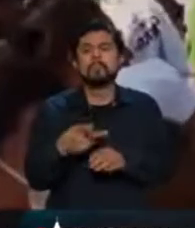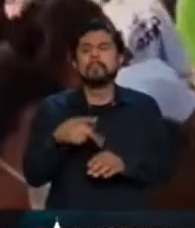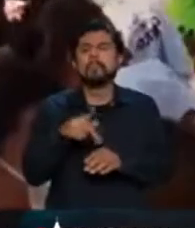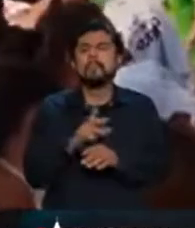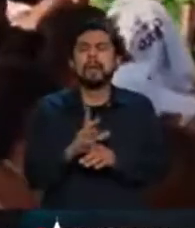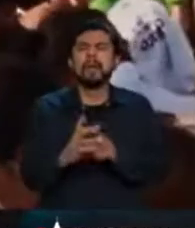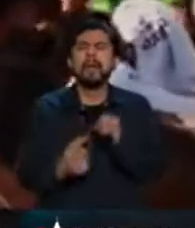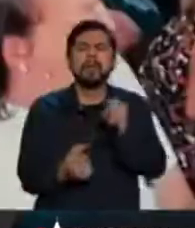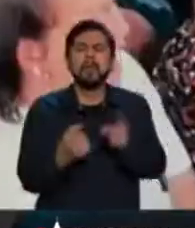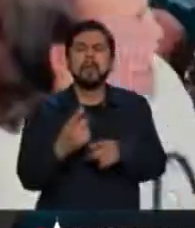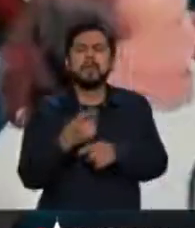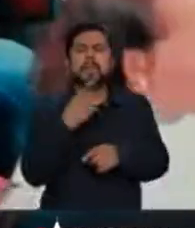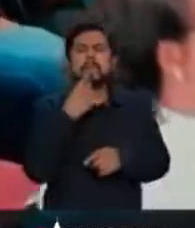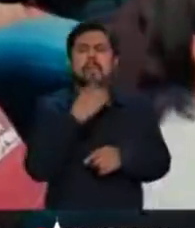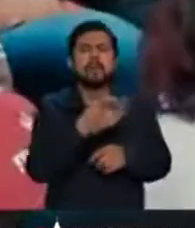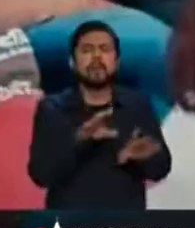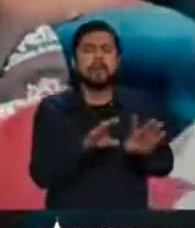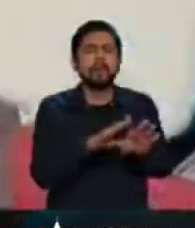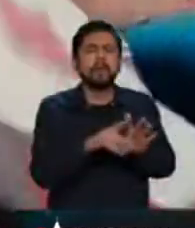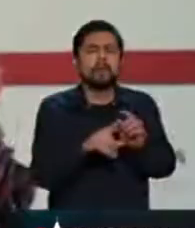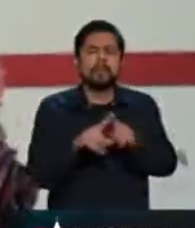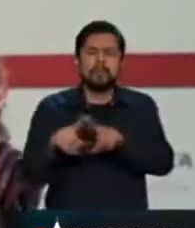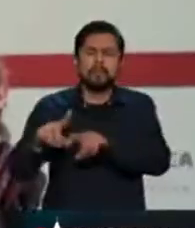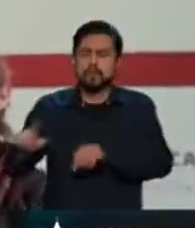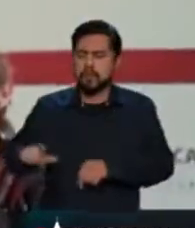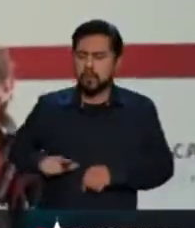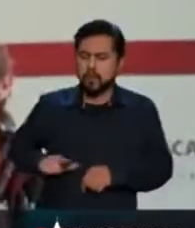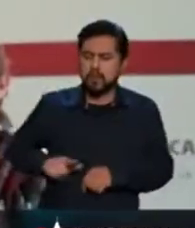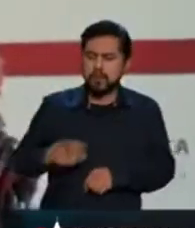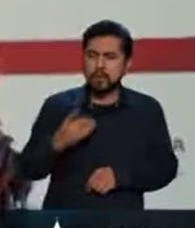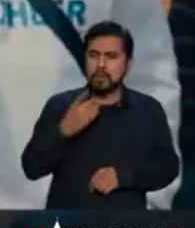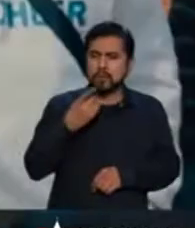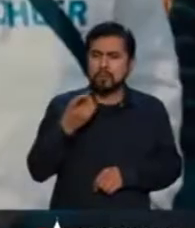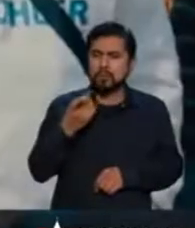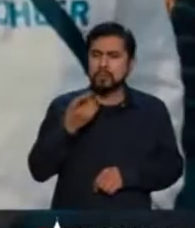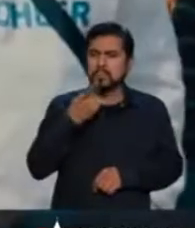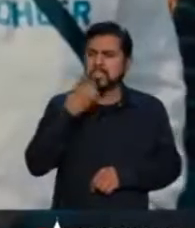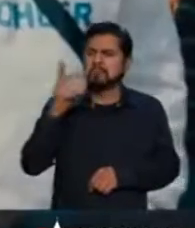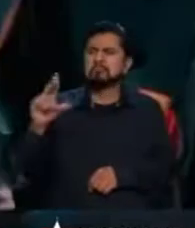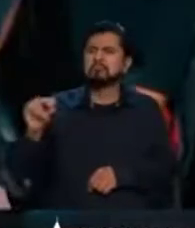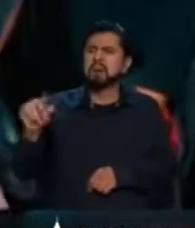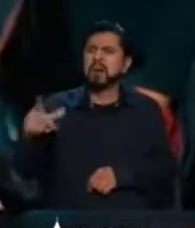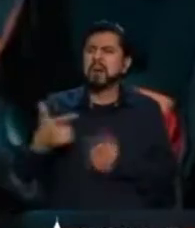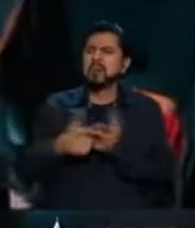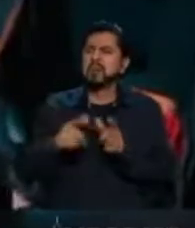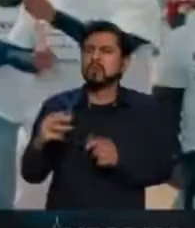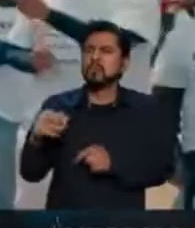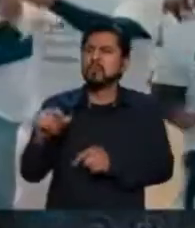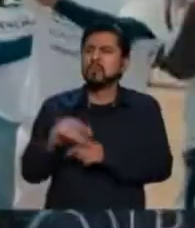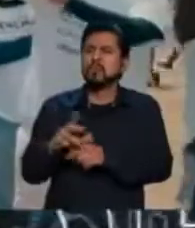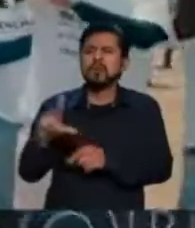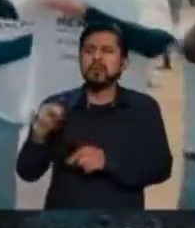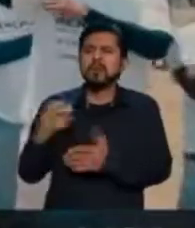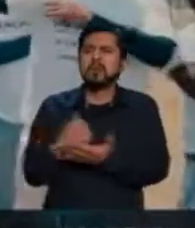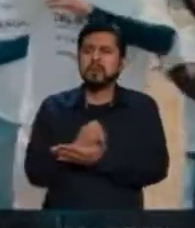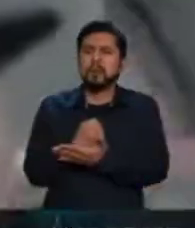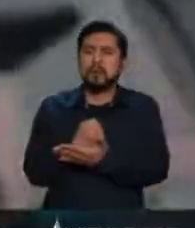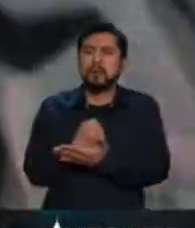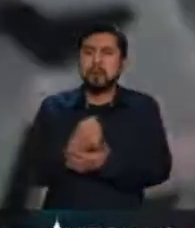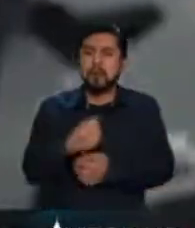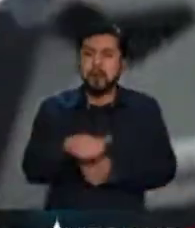le sobreestimó en las gobernaturas. Yo creo que poca gente podíamos haber estimado 11 gobernaturas de las